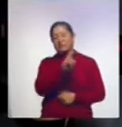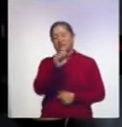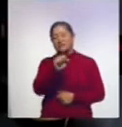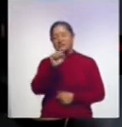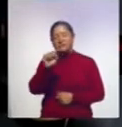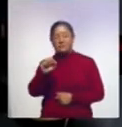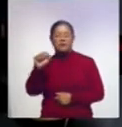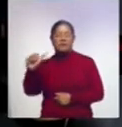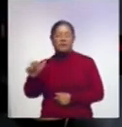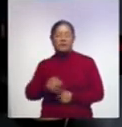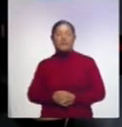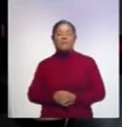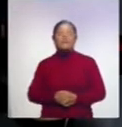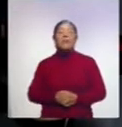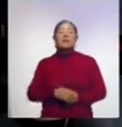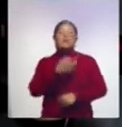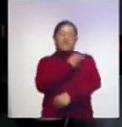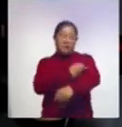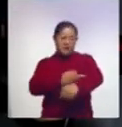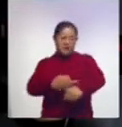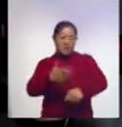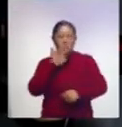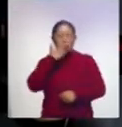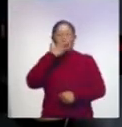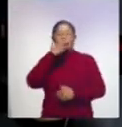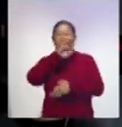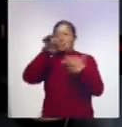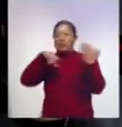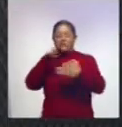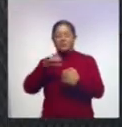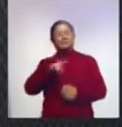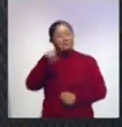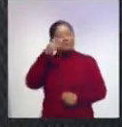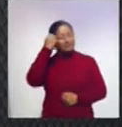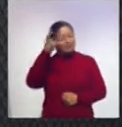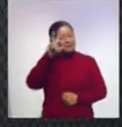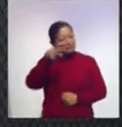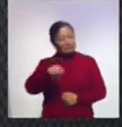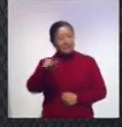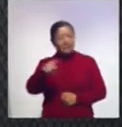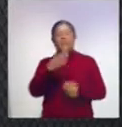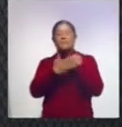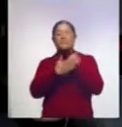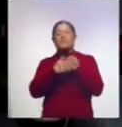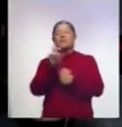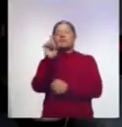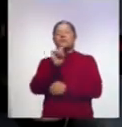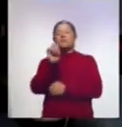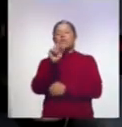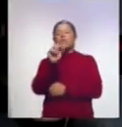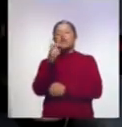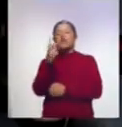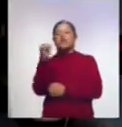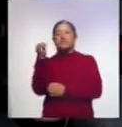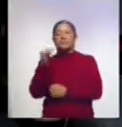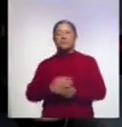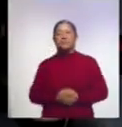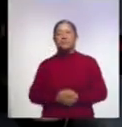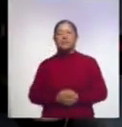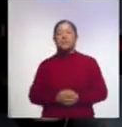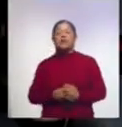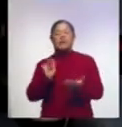para disfrute de todos. Perfecto, no lo olvide, este próximo domingo 22 de septiembre. Muchísimas gracias,